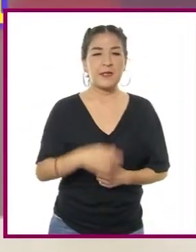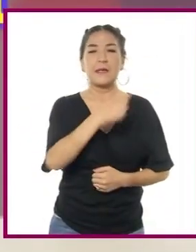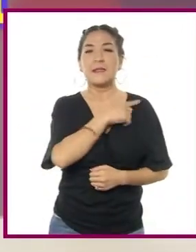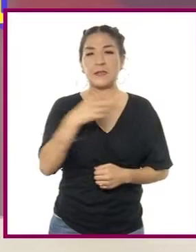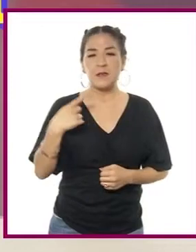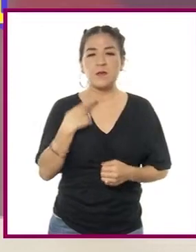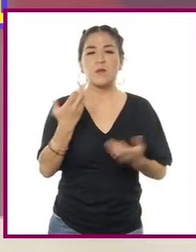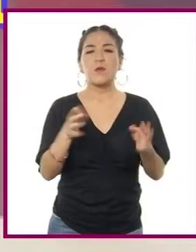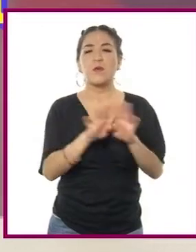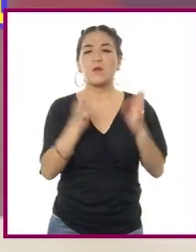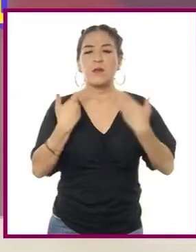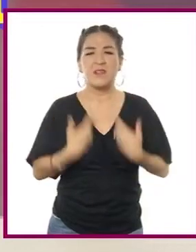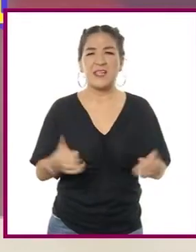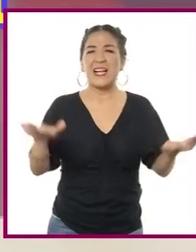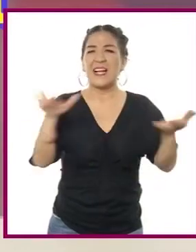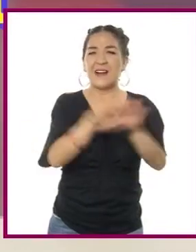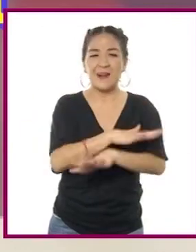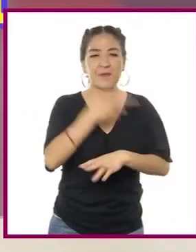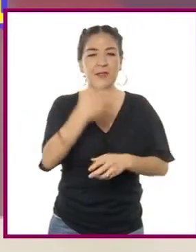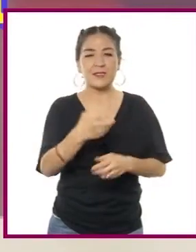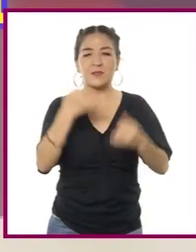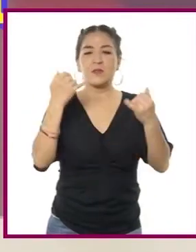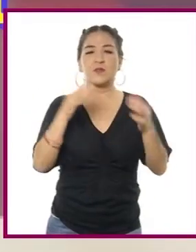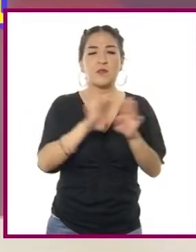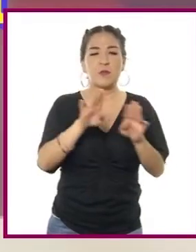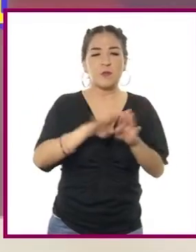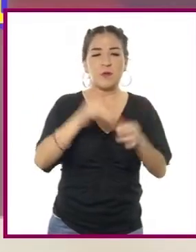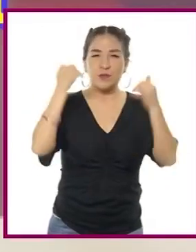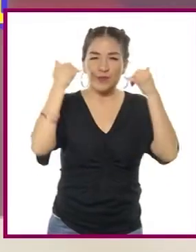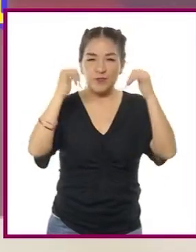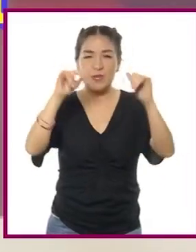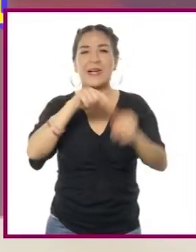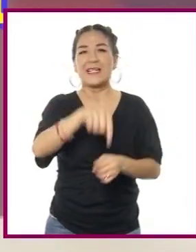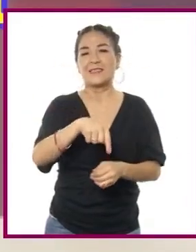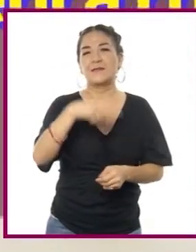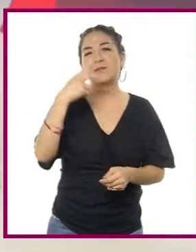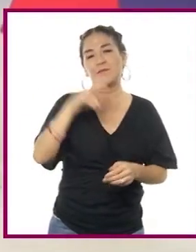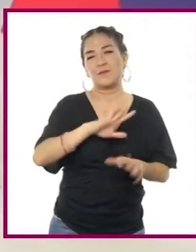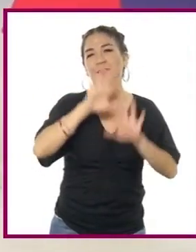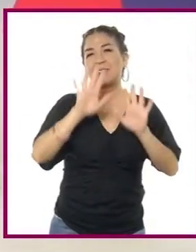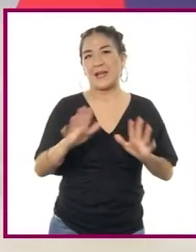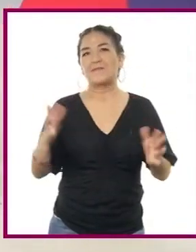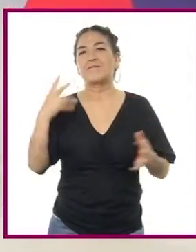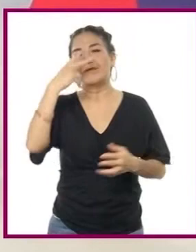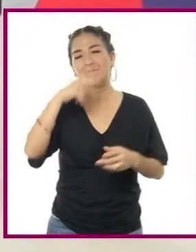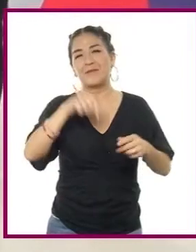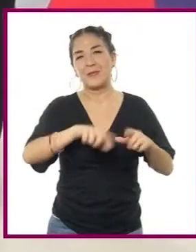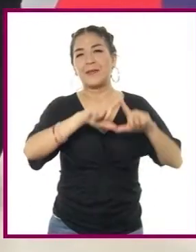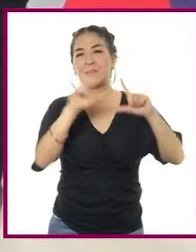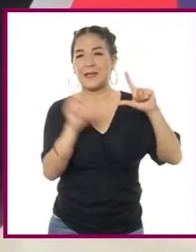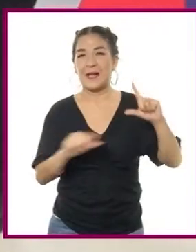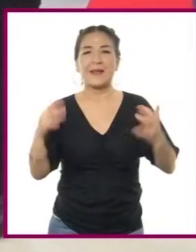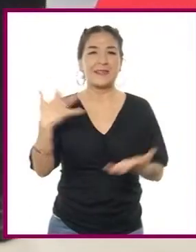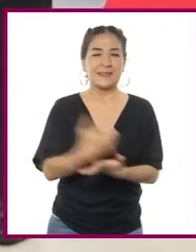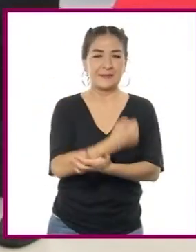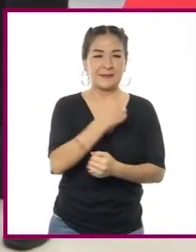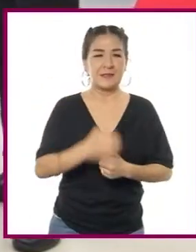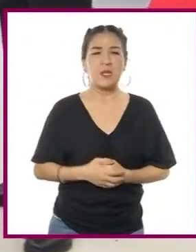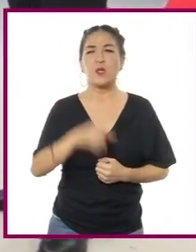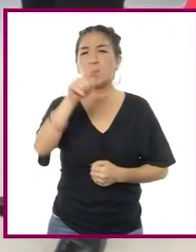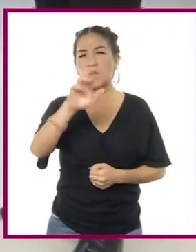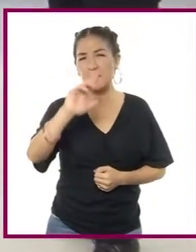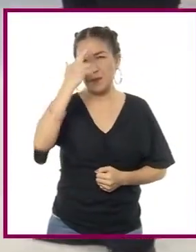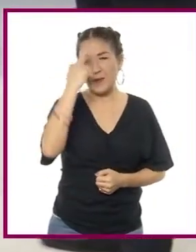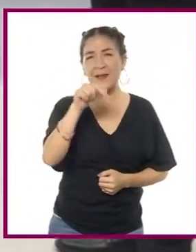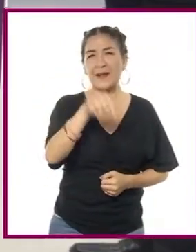la transformación de la producción agropecuaria en la América conquistada. Imaginen el paisaje de lo que hoy es